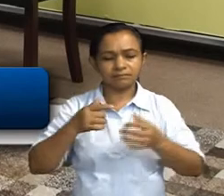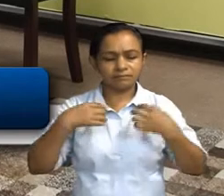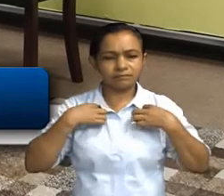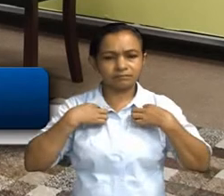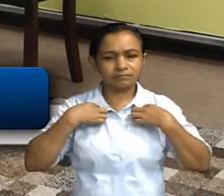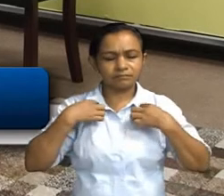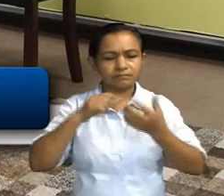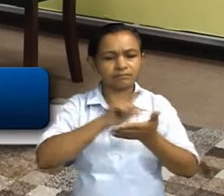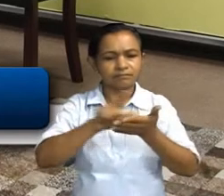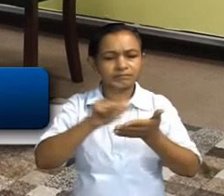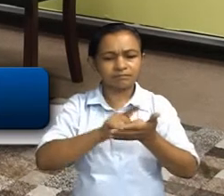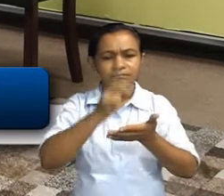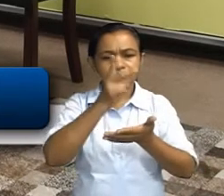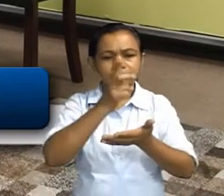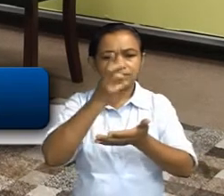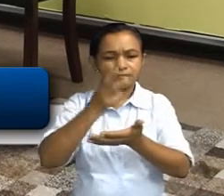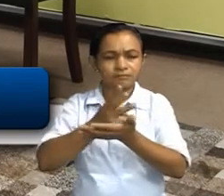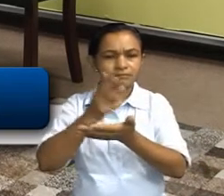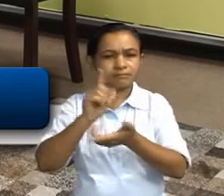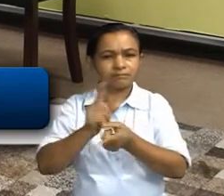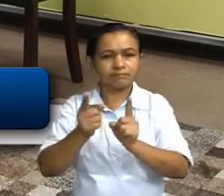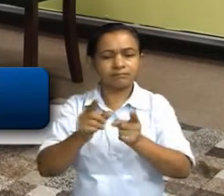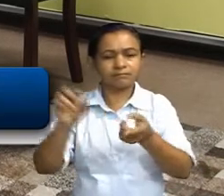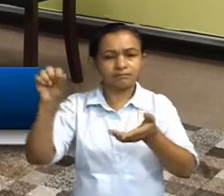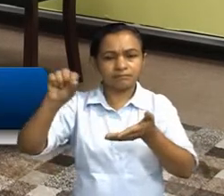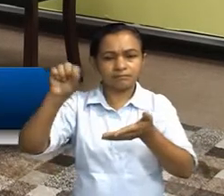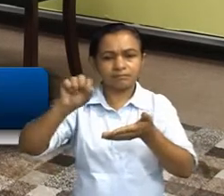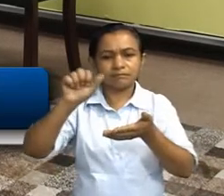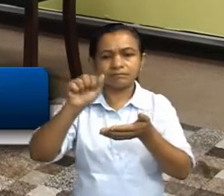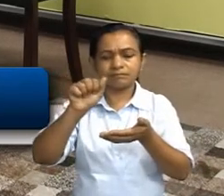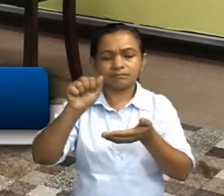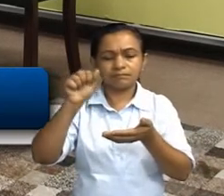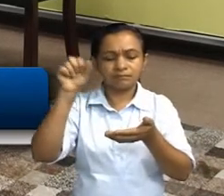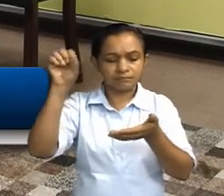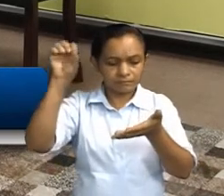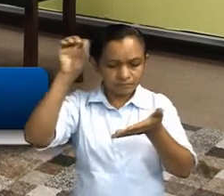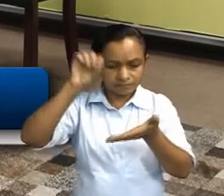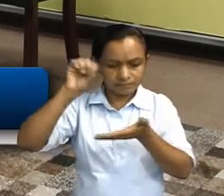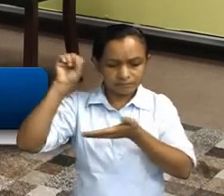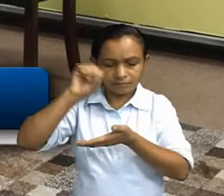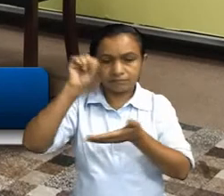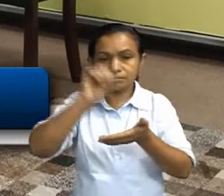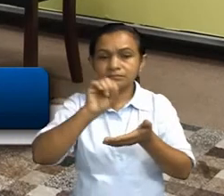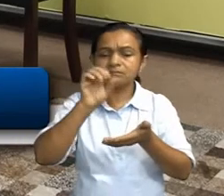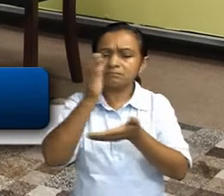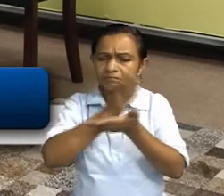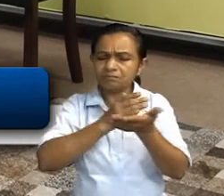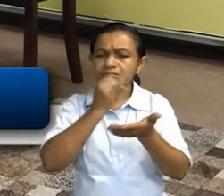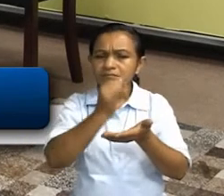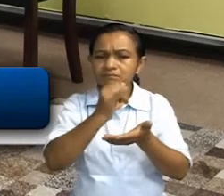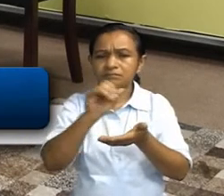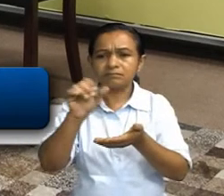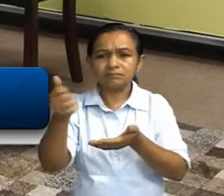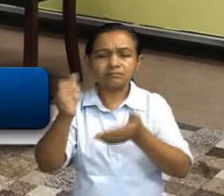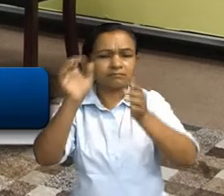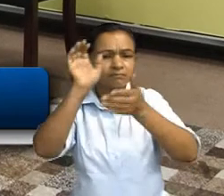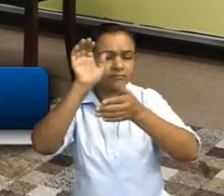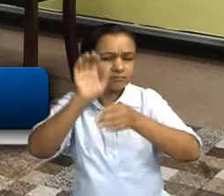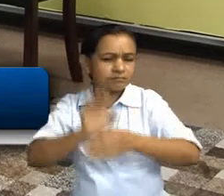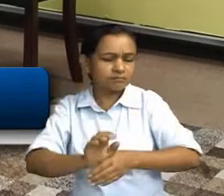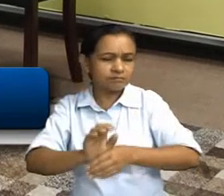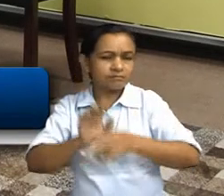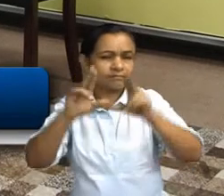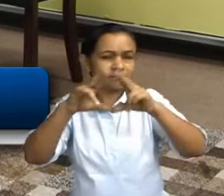y cambiarse dos a tres veces al día. Por ejemplo, ¿el talco es recomendable? Bueno, en algunos casos sí, pero es costumbre del